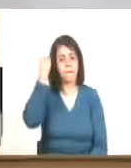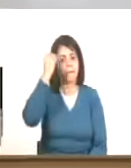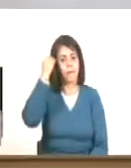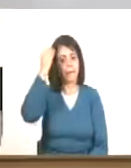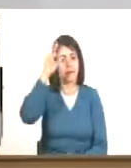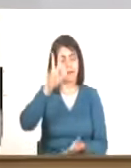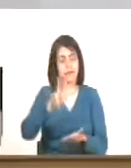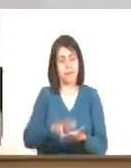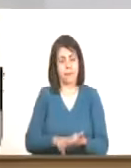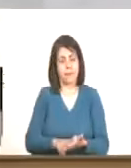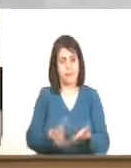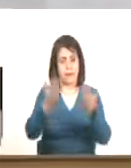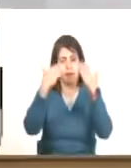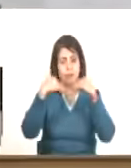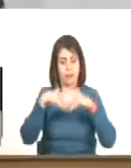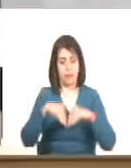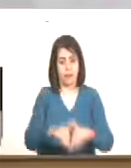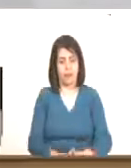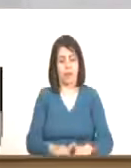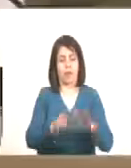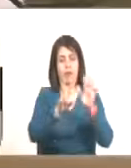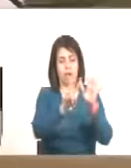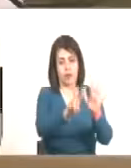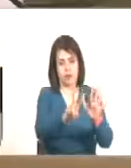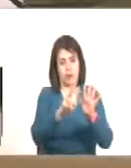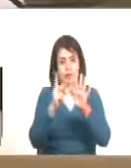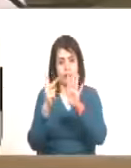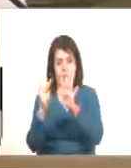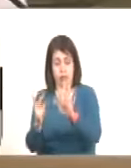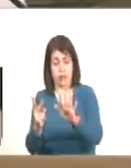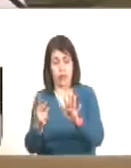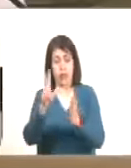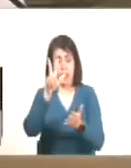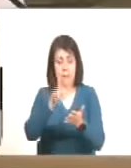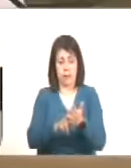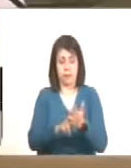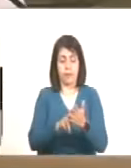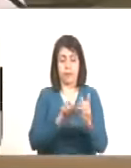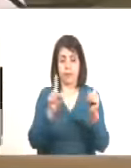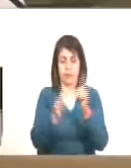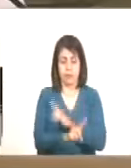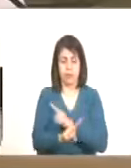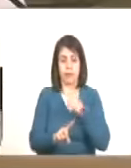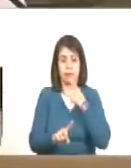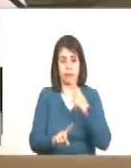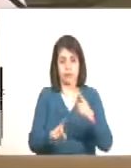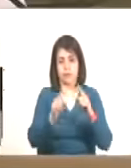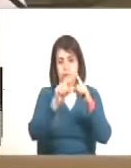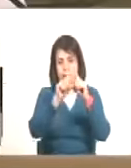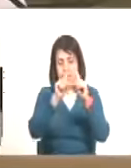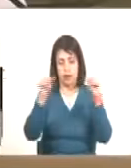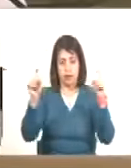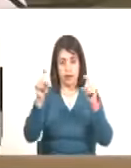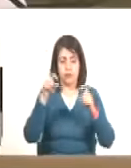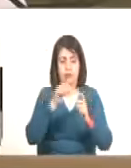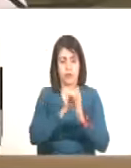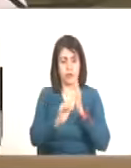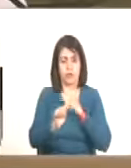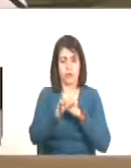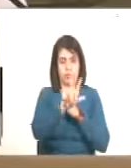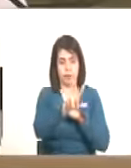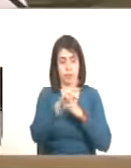Consideración. Aprobado. Siguiente. 77º. Se propone aprobar con modificación la denominación del epígrafe del